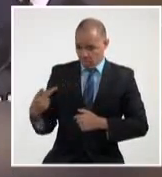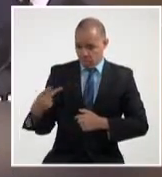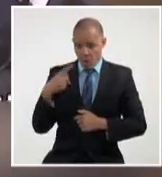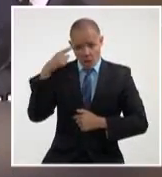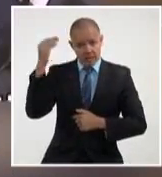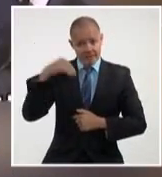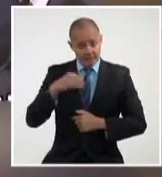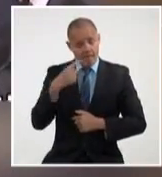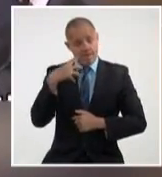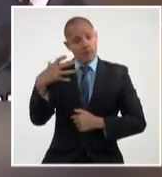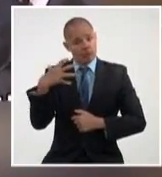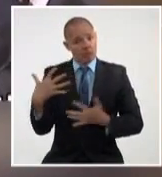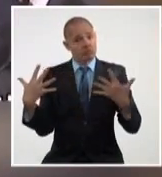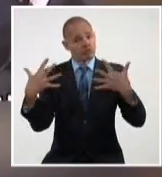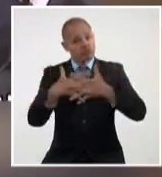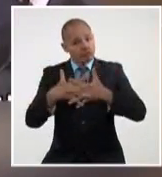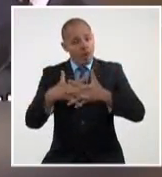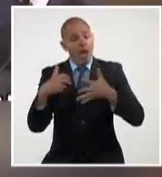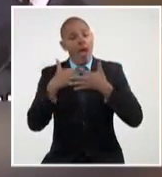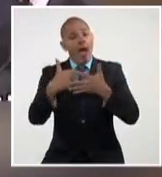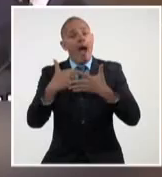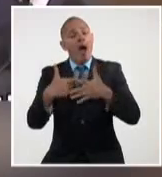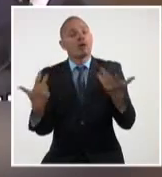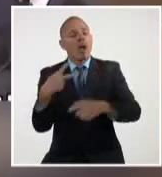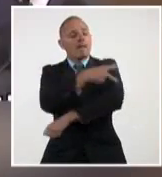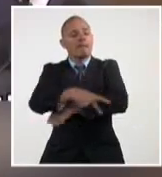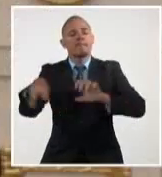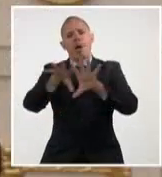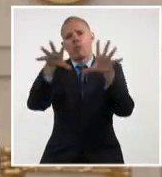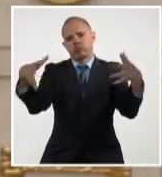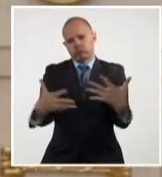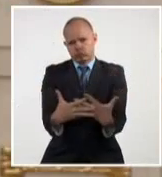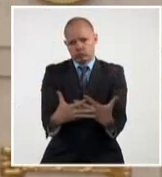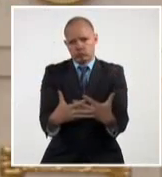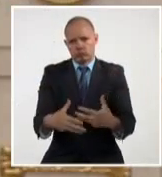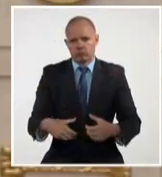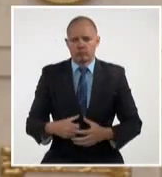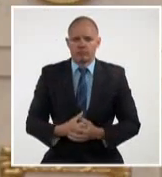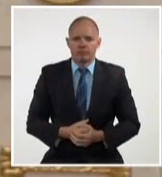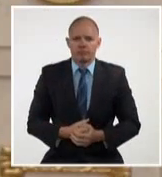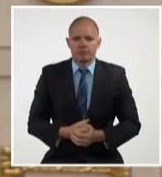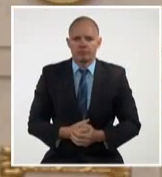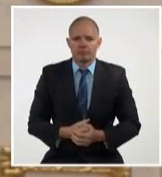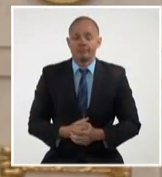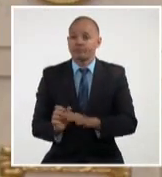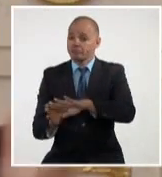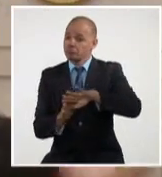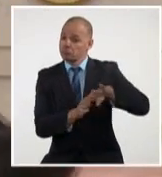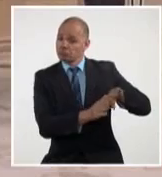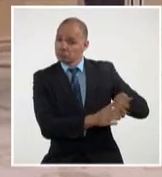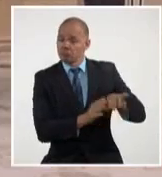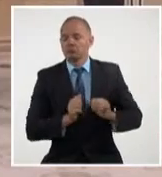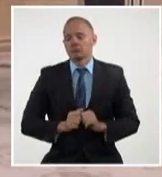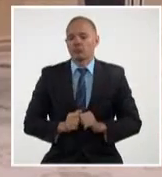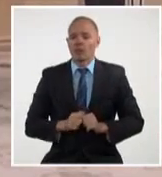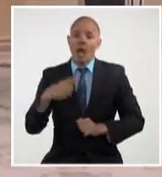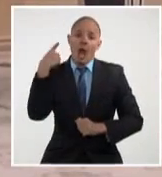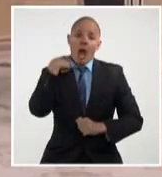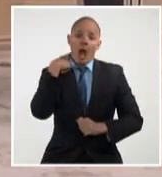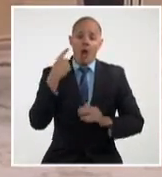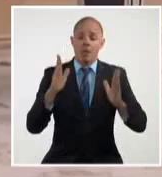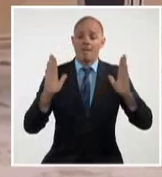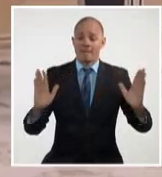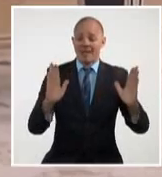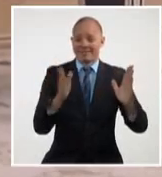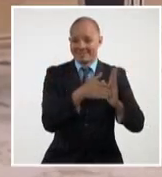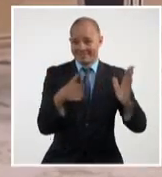dos pueblos, ante el mundo y la historia. Mejor suerte tuvo Xi Jinping en 2023 con su par ruso Vladimir